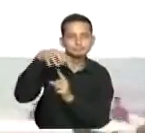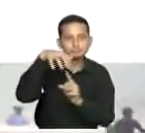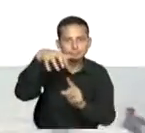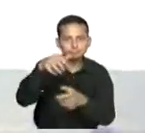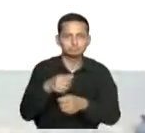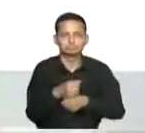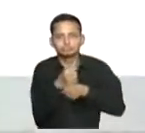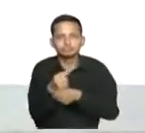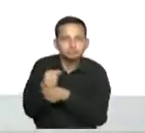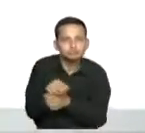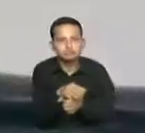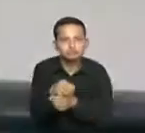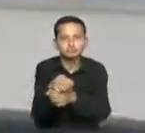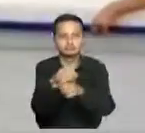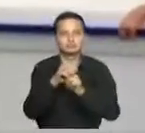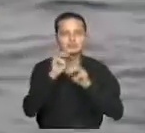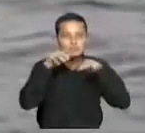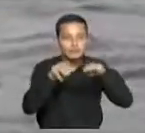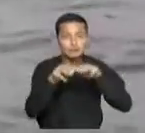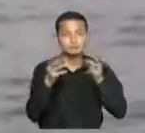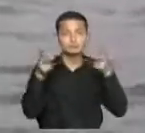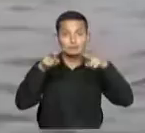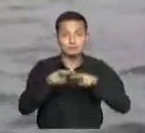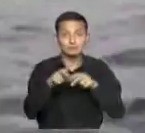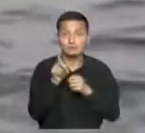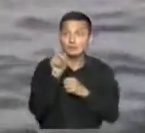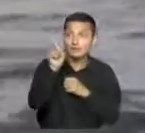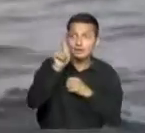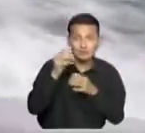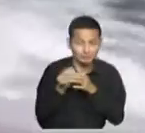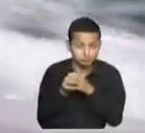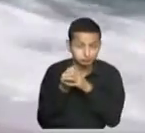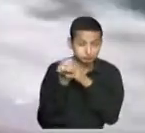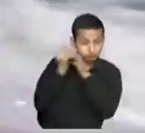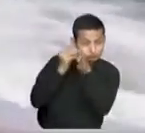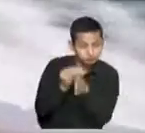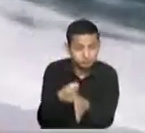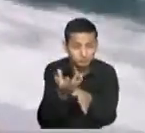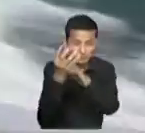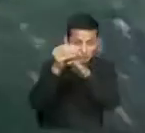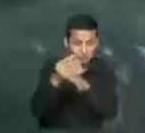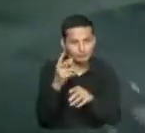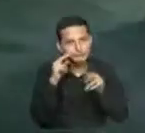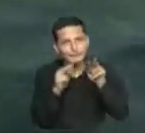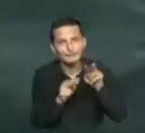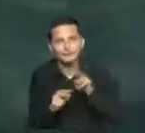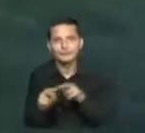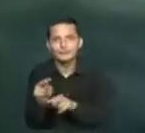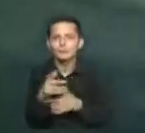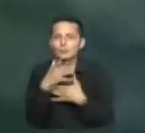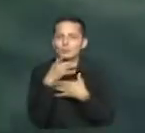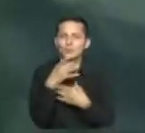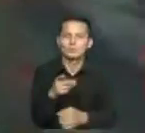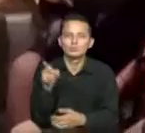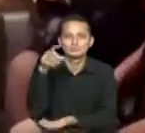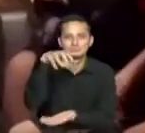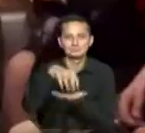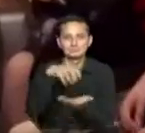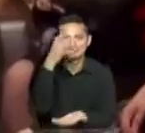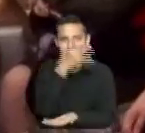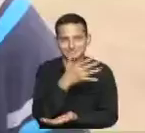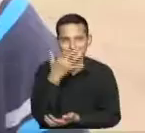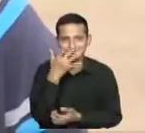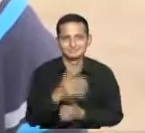bananas, parapentes y avistamiento de ballenas jorobadas, disfrutando así de los atractivos que ofrece la provincia